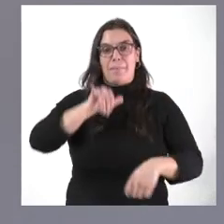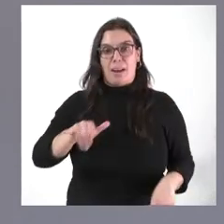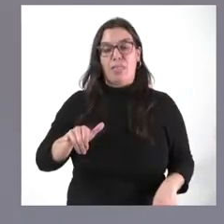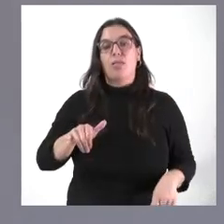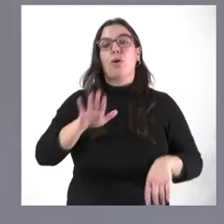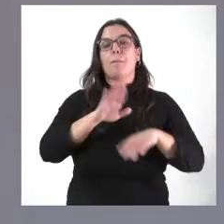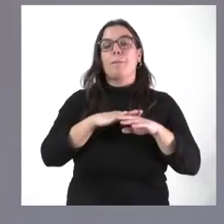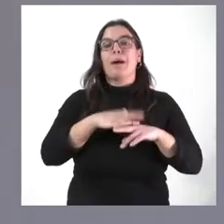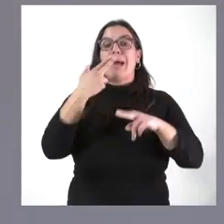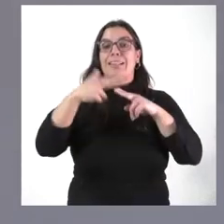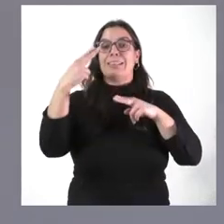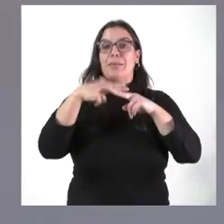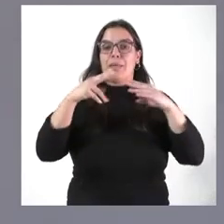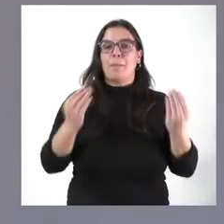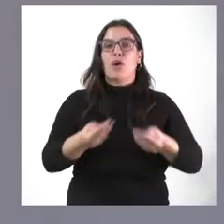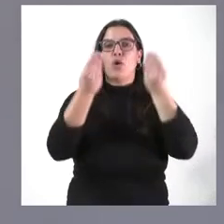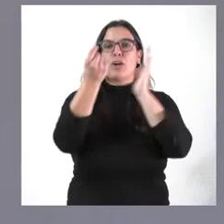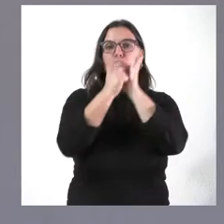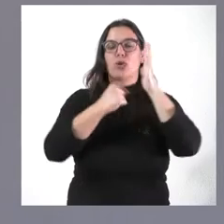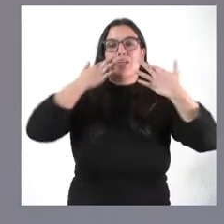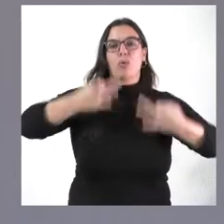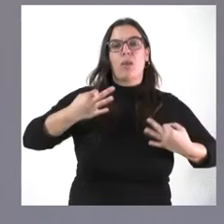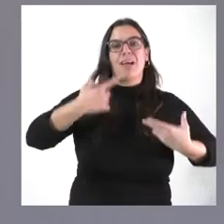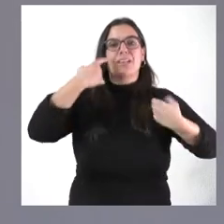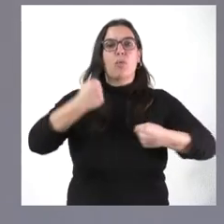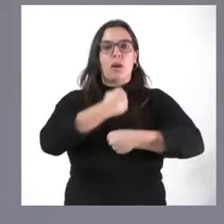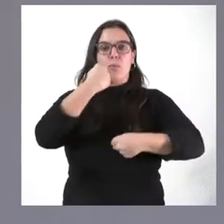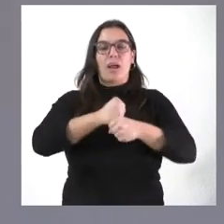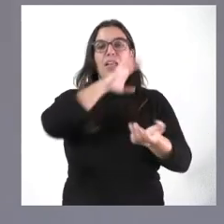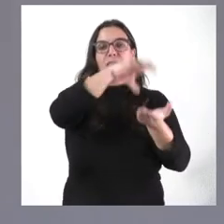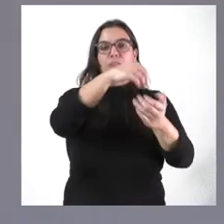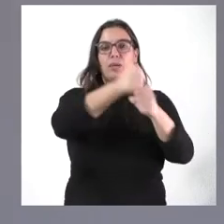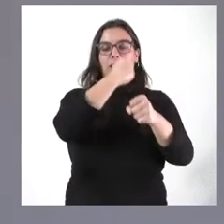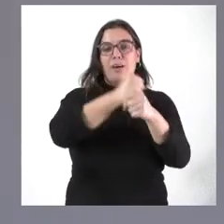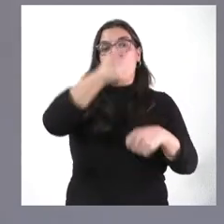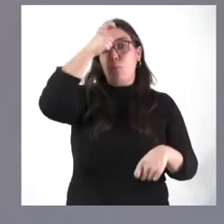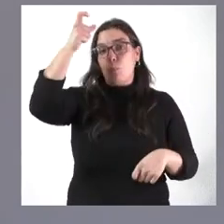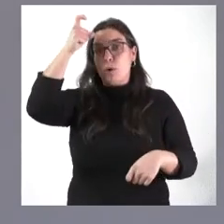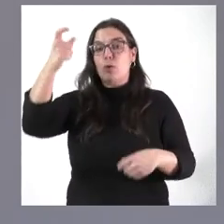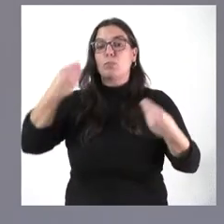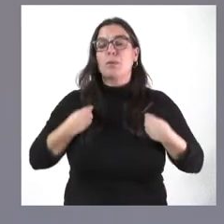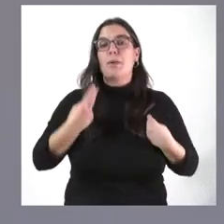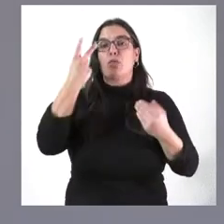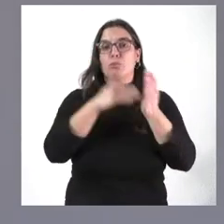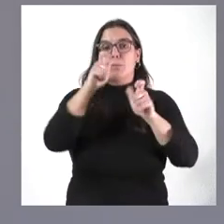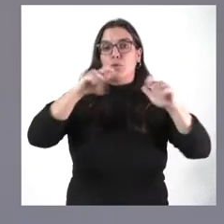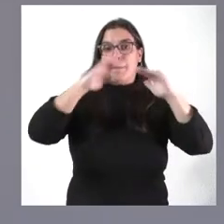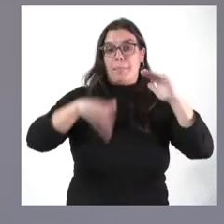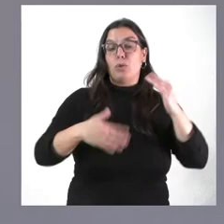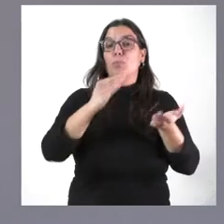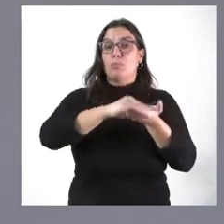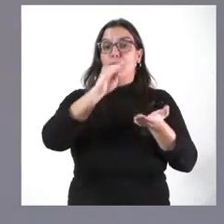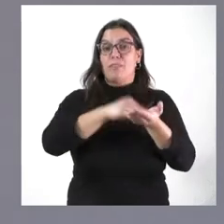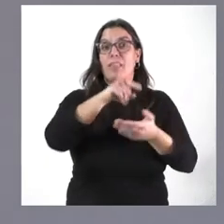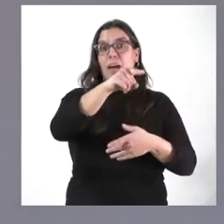radiación de actividades de mejora de condiciones de seguridad y salud laboral en centros de trabajo de municipios de menos de 2000 habitantes que muchas veces son